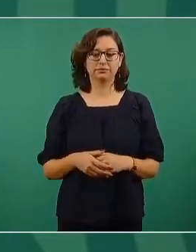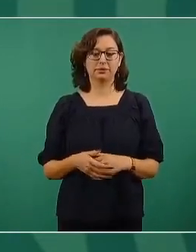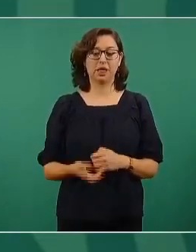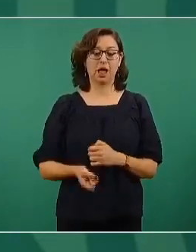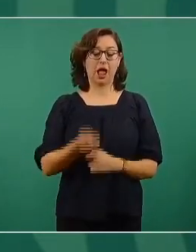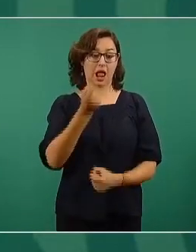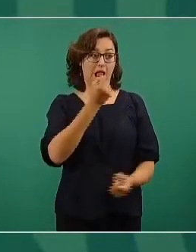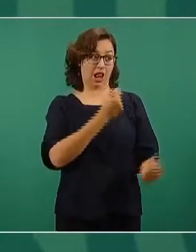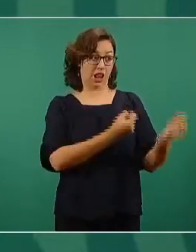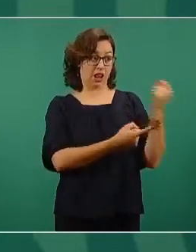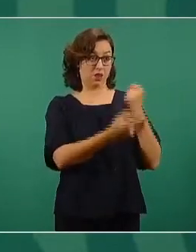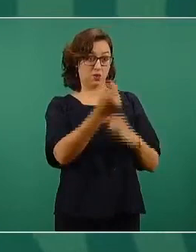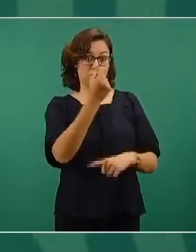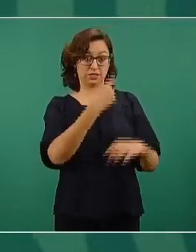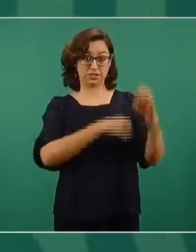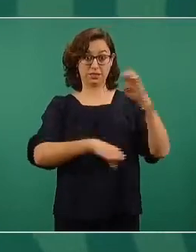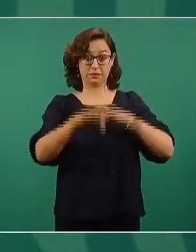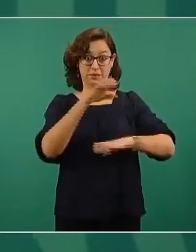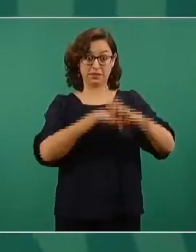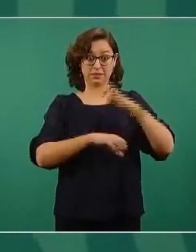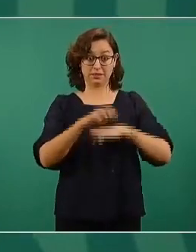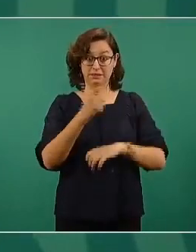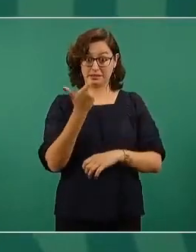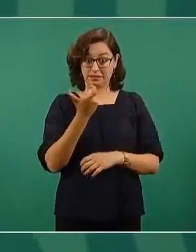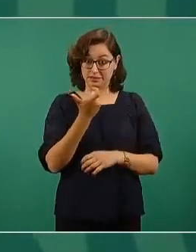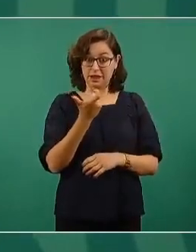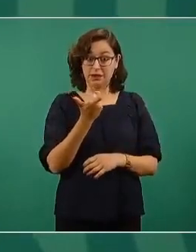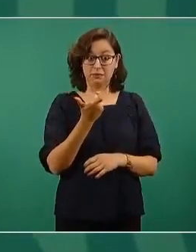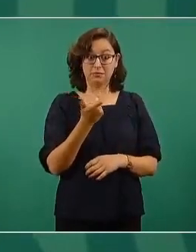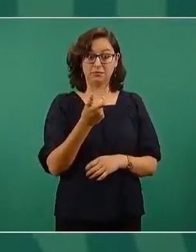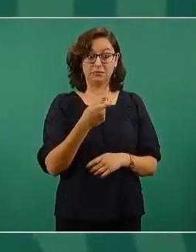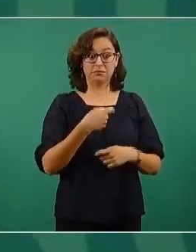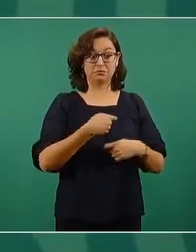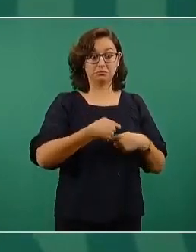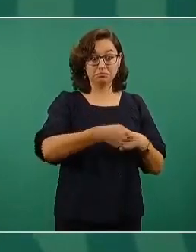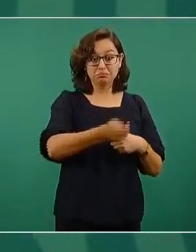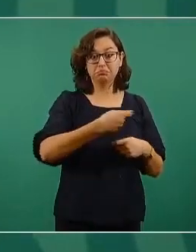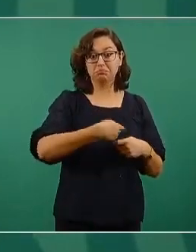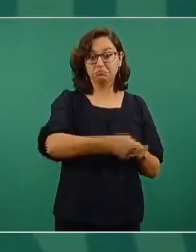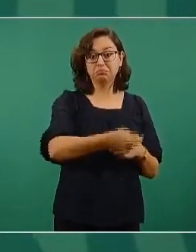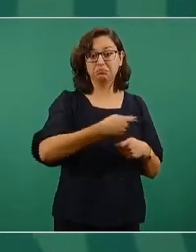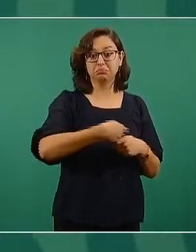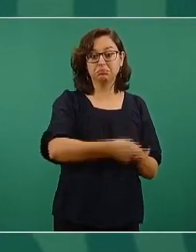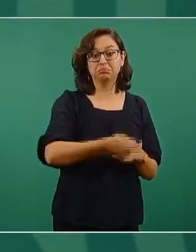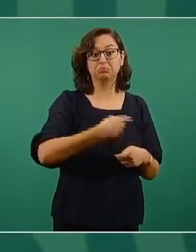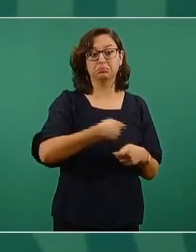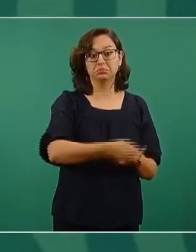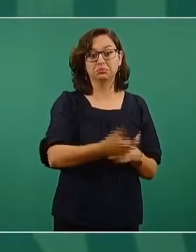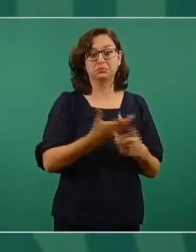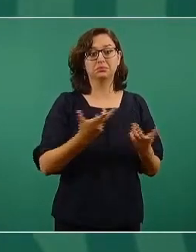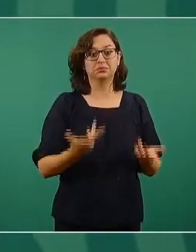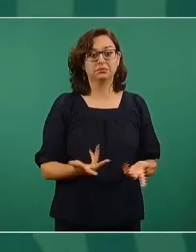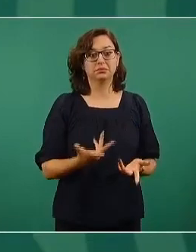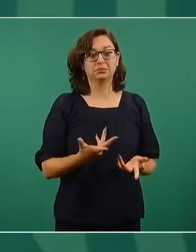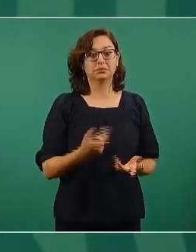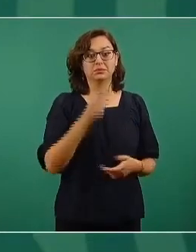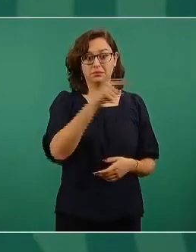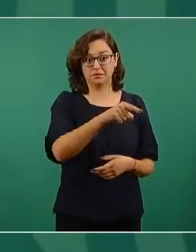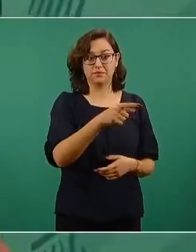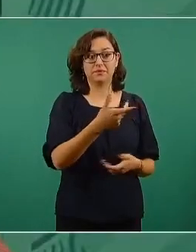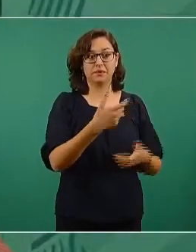empresas que recibían dinero durante la crisis y de todas maneras no